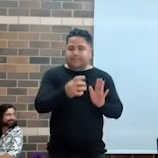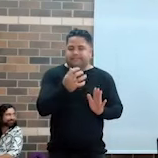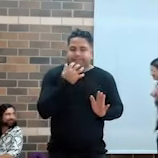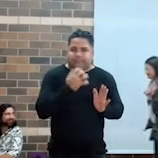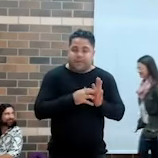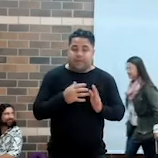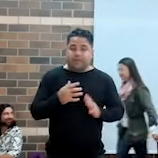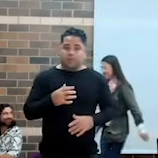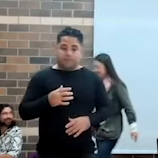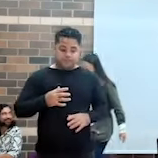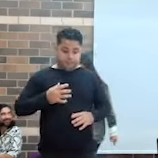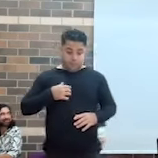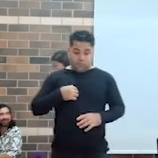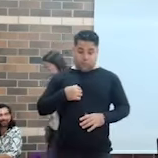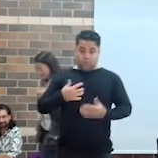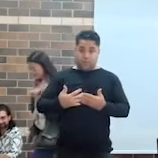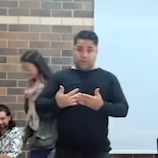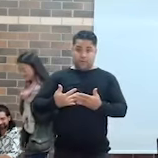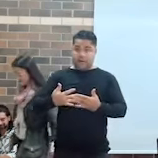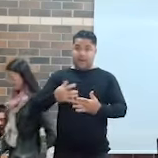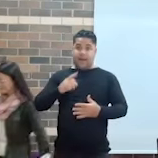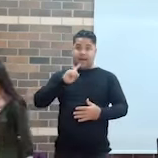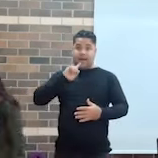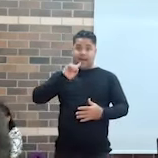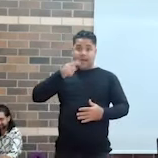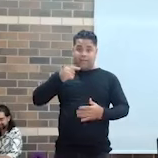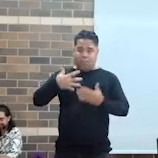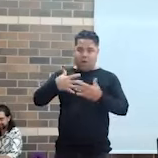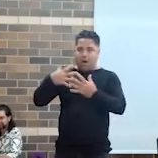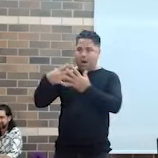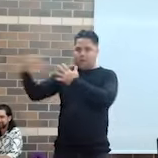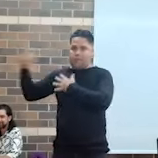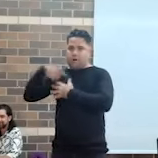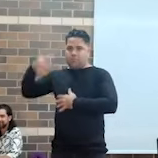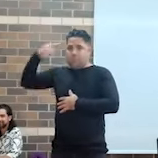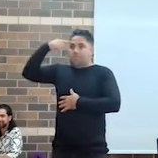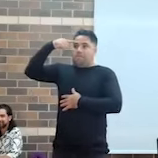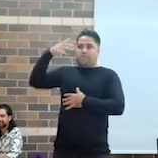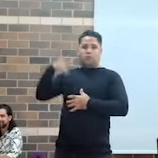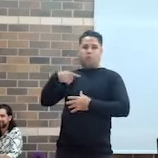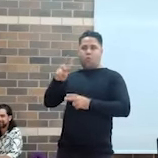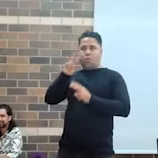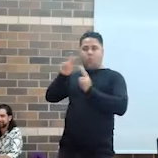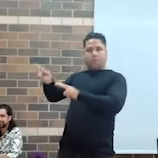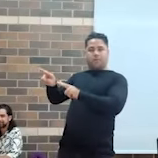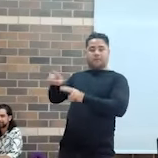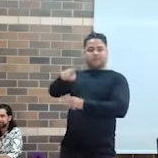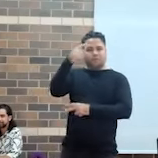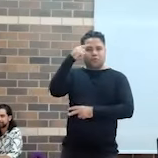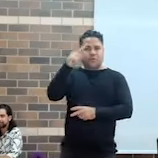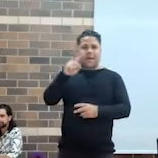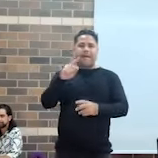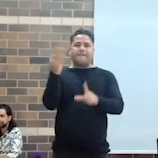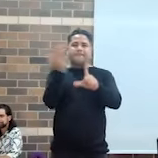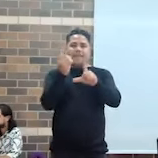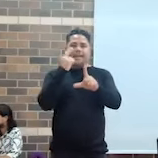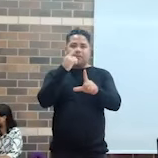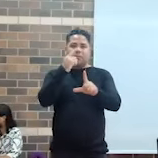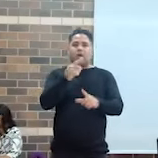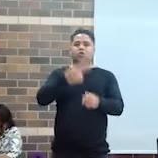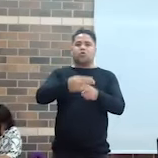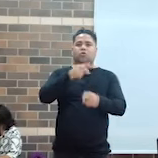lenguaje externo al que hemos inventado lo aprendemos? Entonces hay una película que se llama La Llegada, no sé si la han visto, de unos